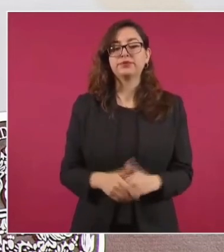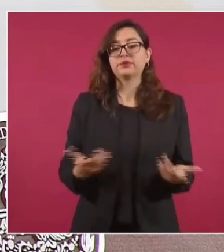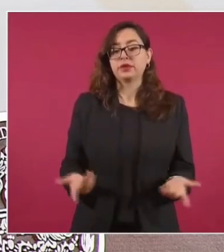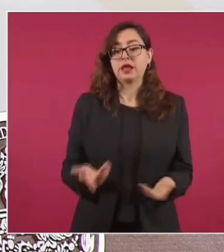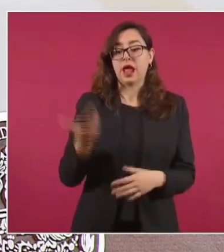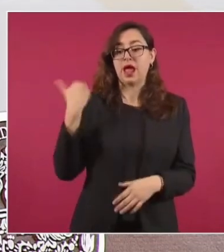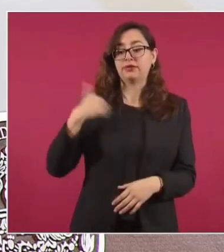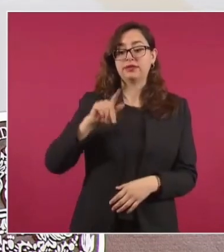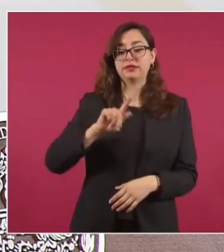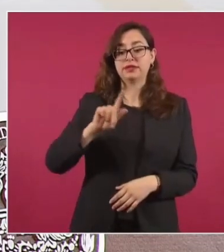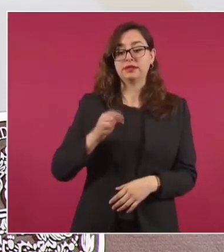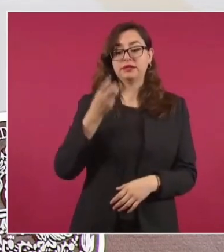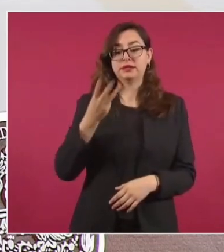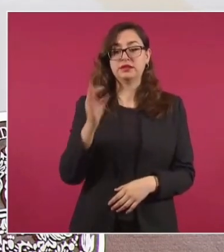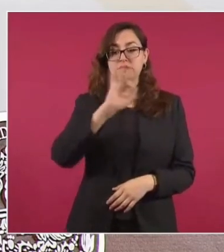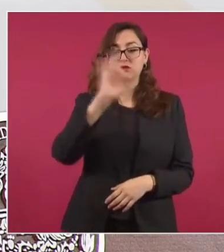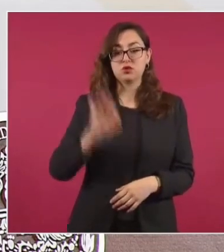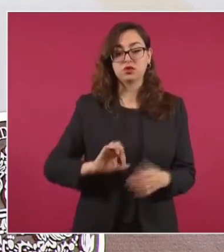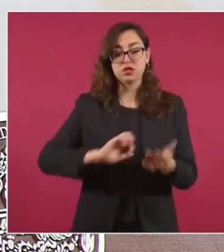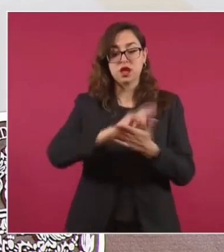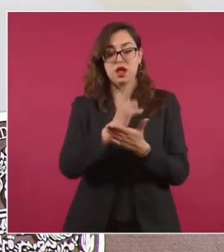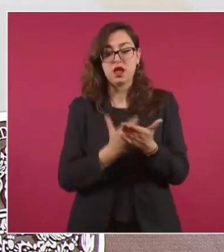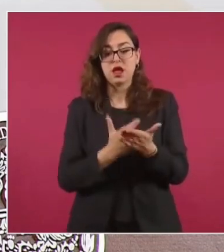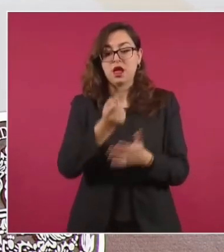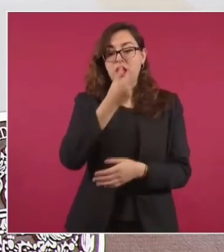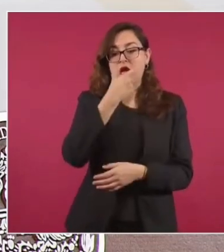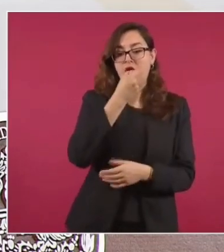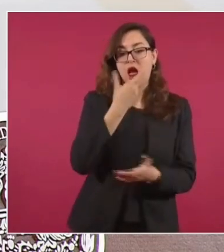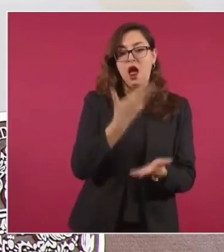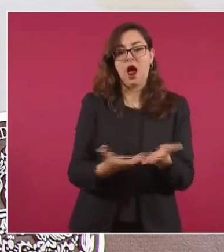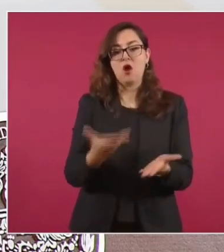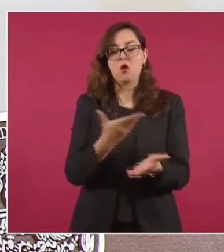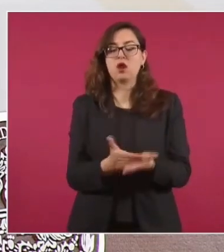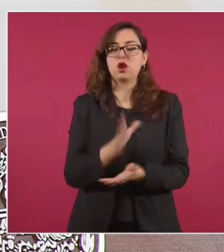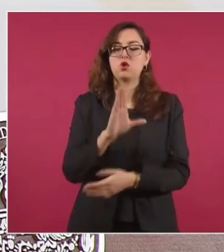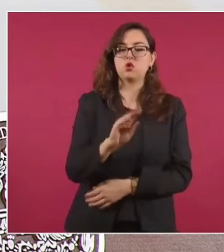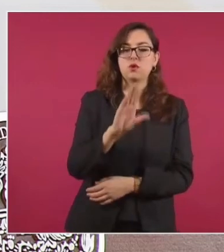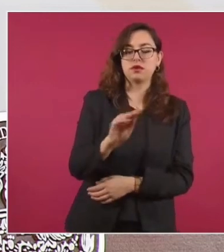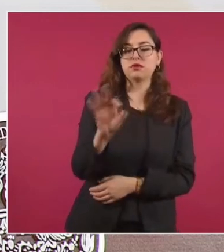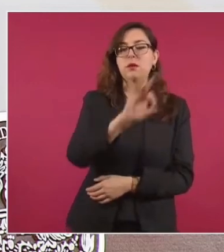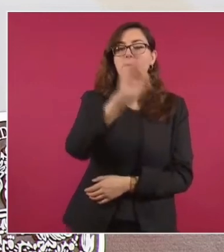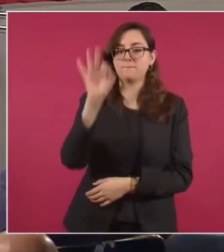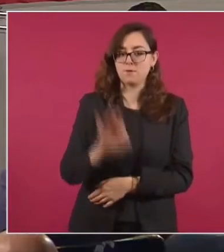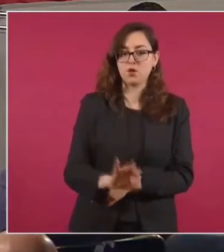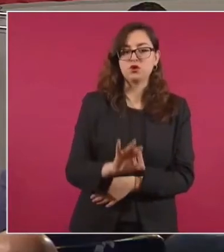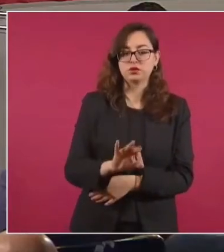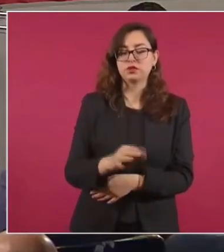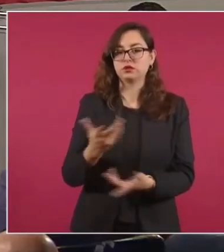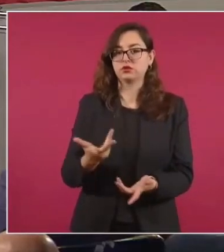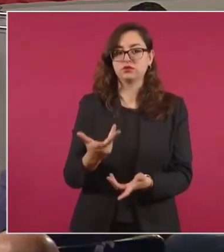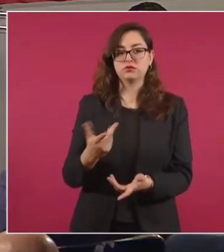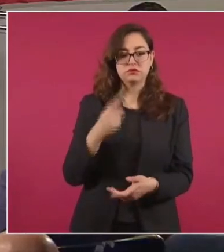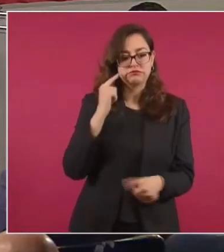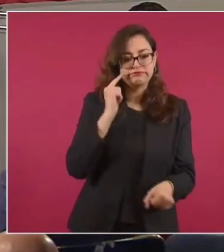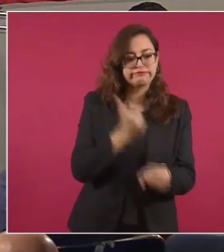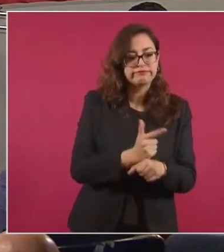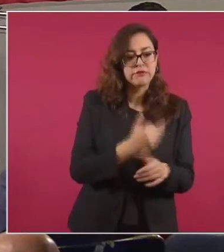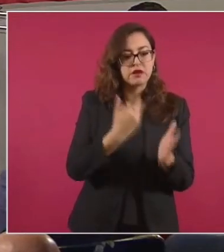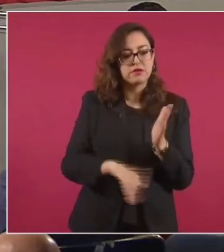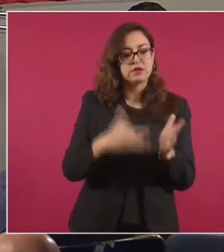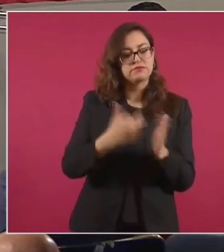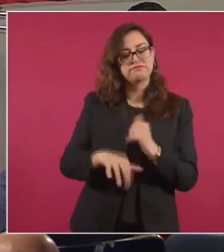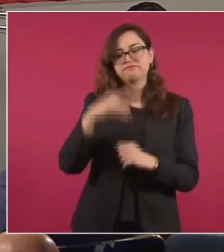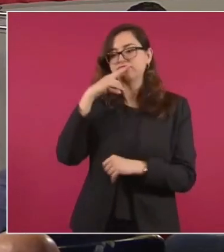96.9% de recetas surtidas completas con un programa de abastecimiento emergente de